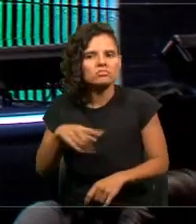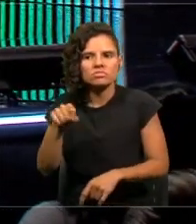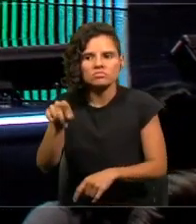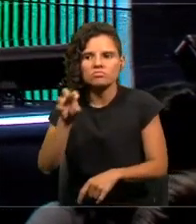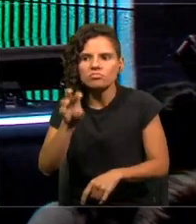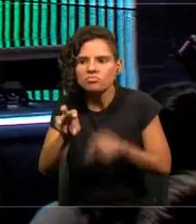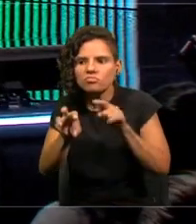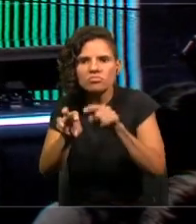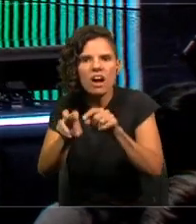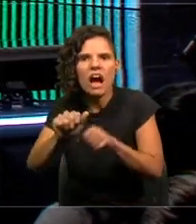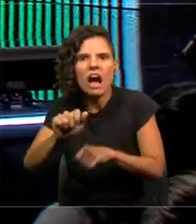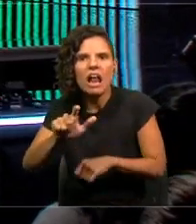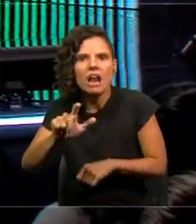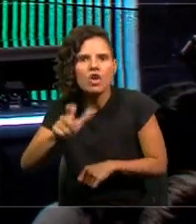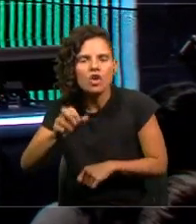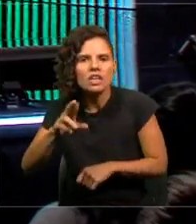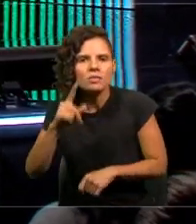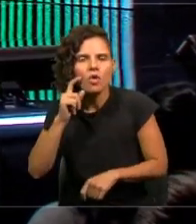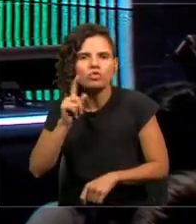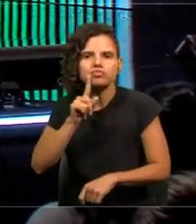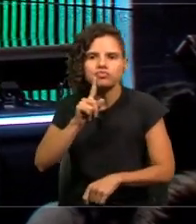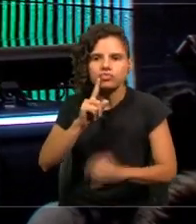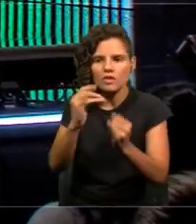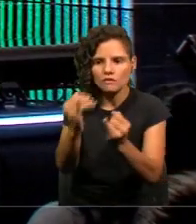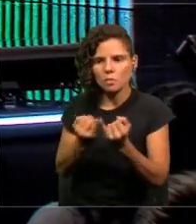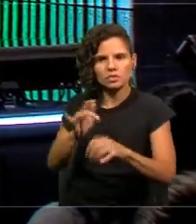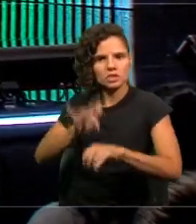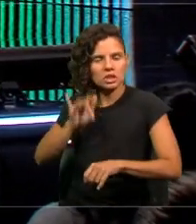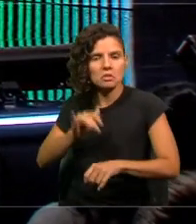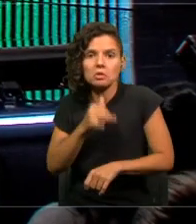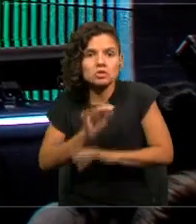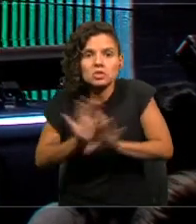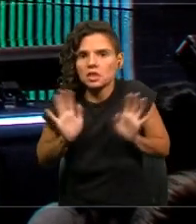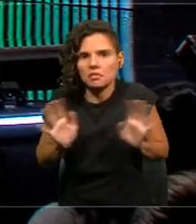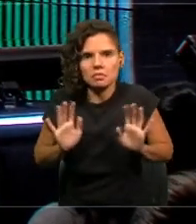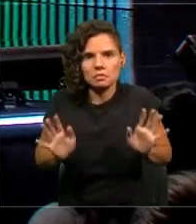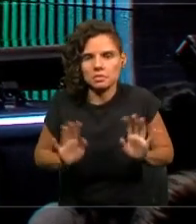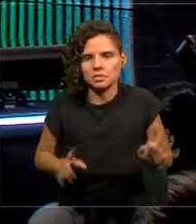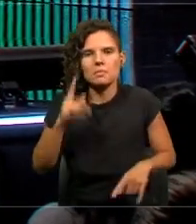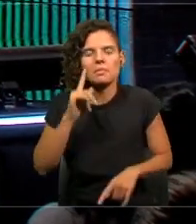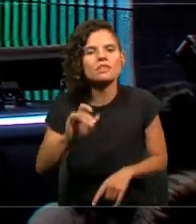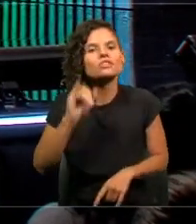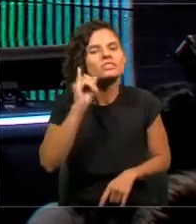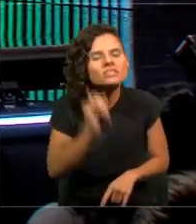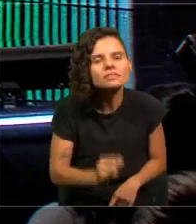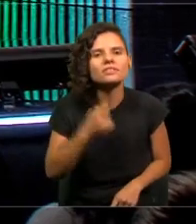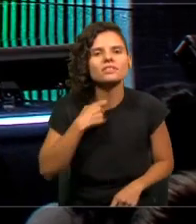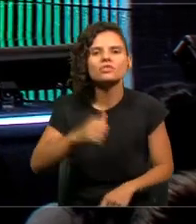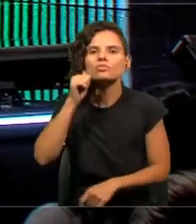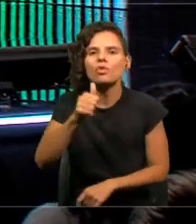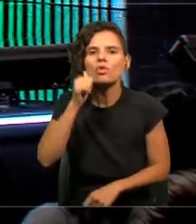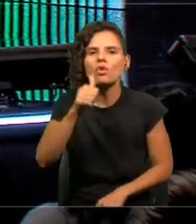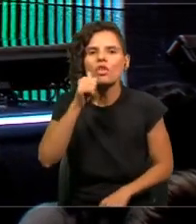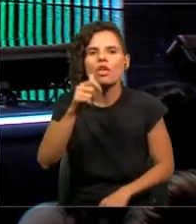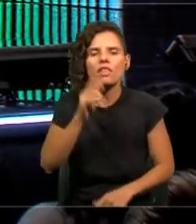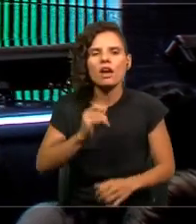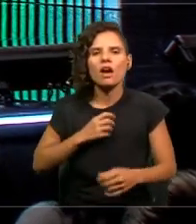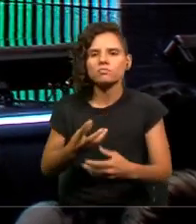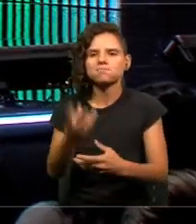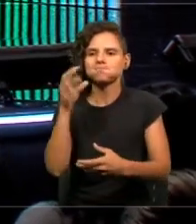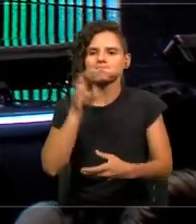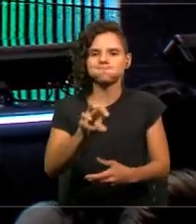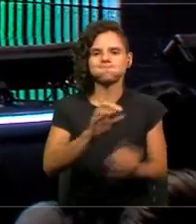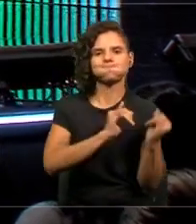hay datos sensibles no tenemos muy claro pero día a día van llegando y llegando